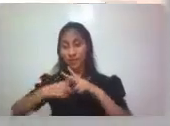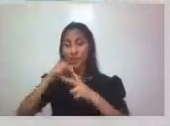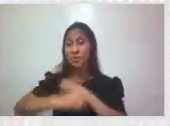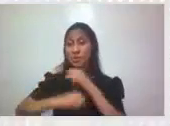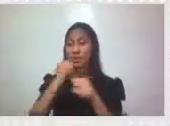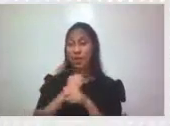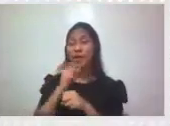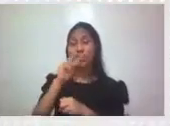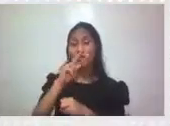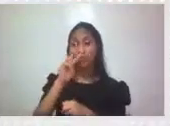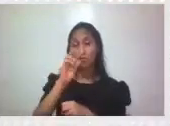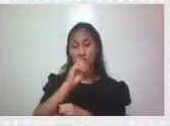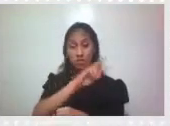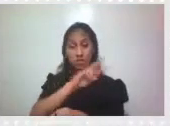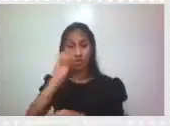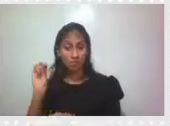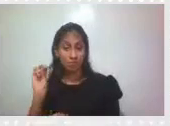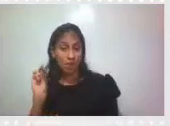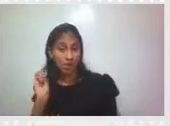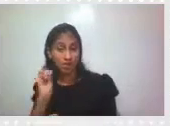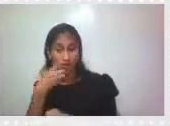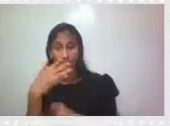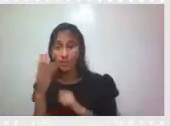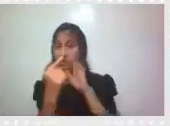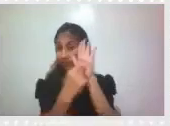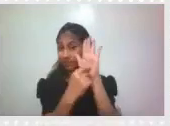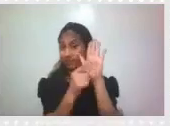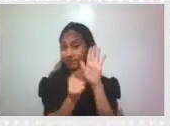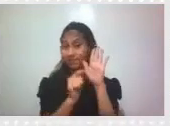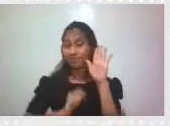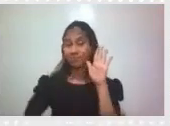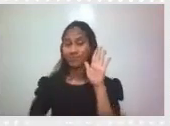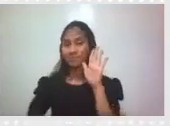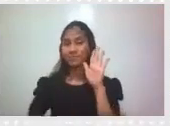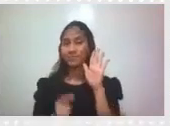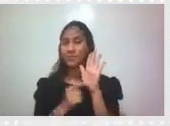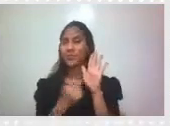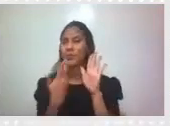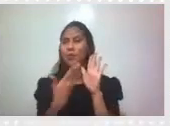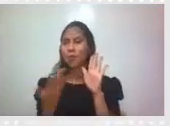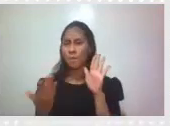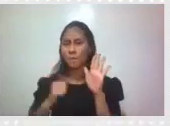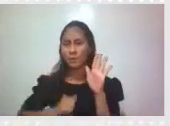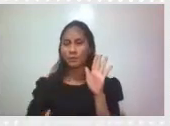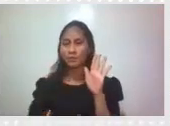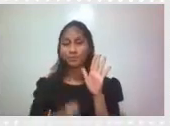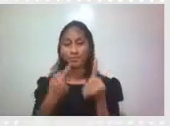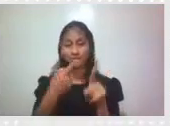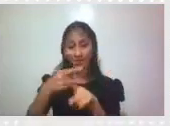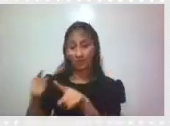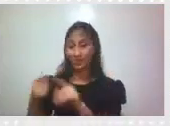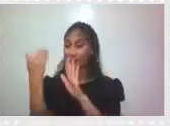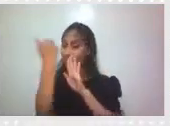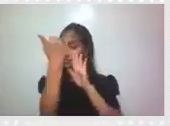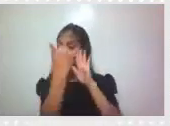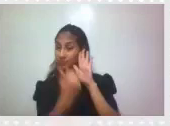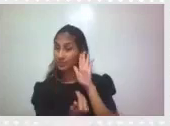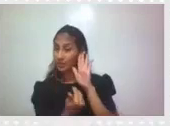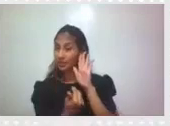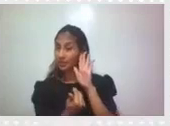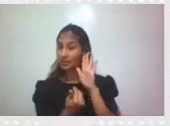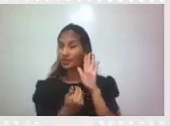esta herramienta de trabajo importante que la concebimos como una herramienta de gestión social de